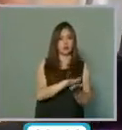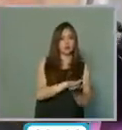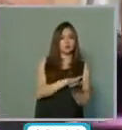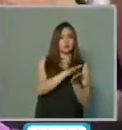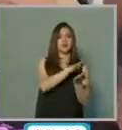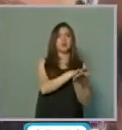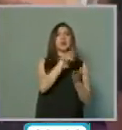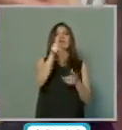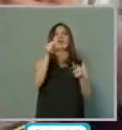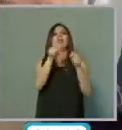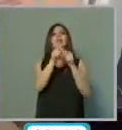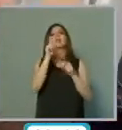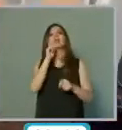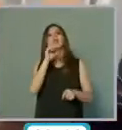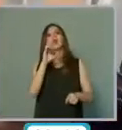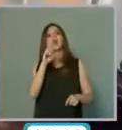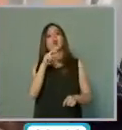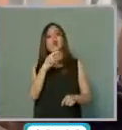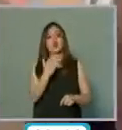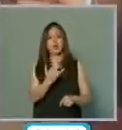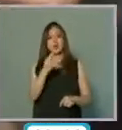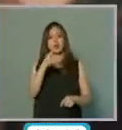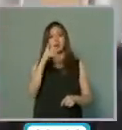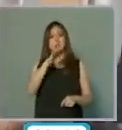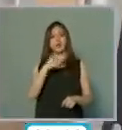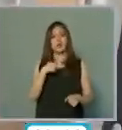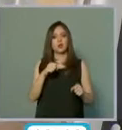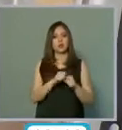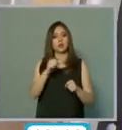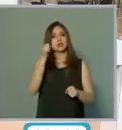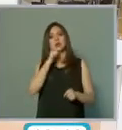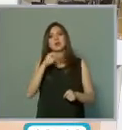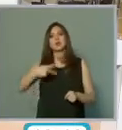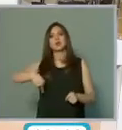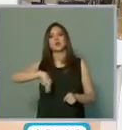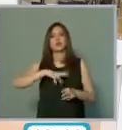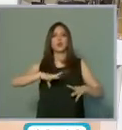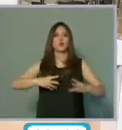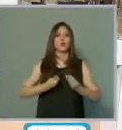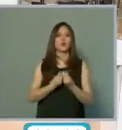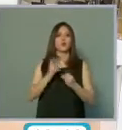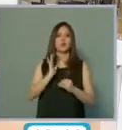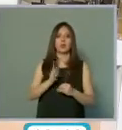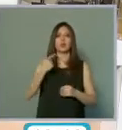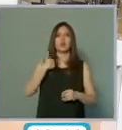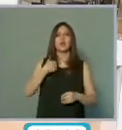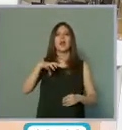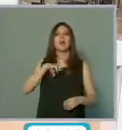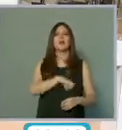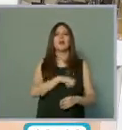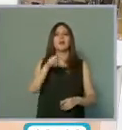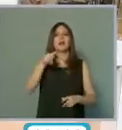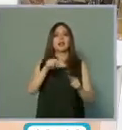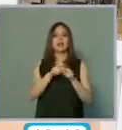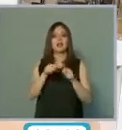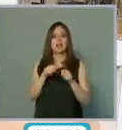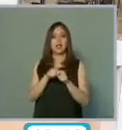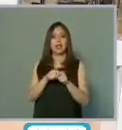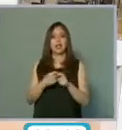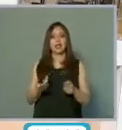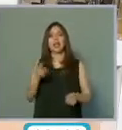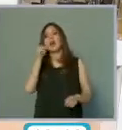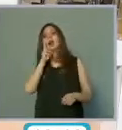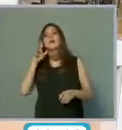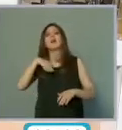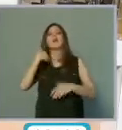Tía Connie, sí. Oye, ya me siento sobrina de tía Connie, ¿verdad? Pues sí, todos somos ya los sobrinos de la Pero yo soy la favorita, tía Connie. Ok. Ok. ¿Quién va a ser ojo. el tío? Que